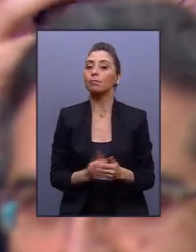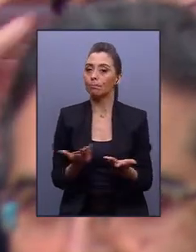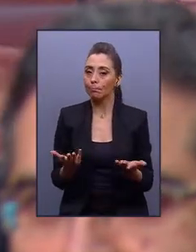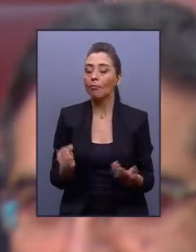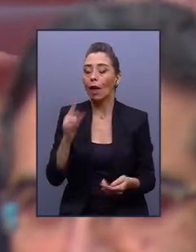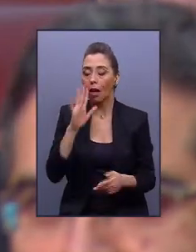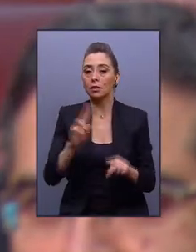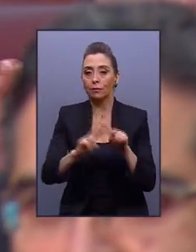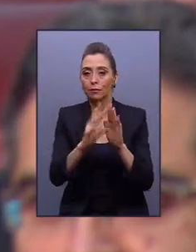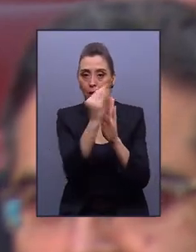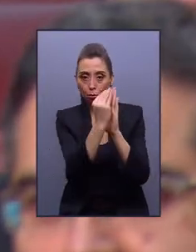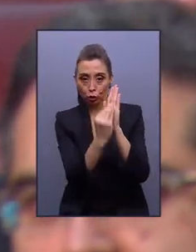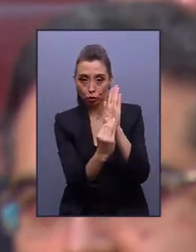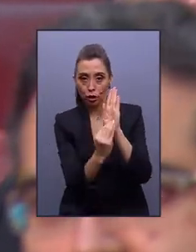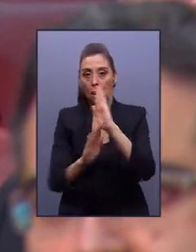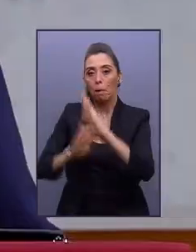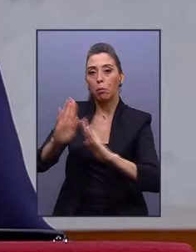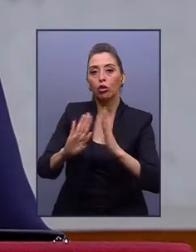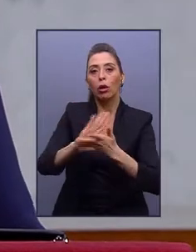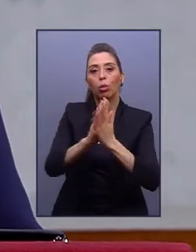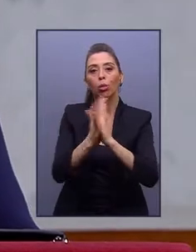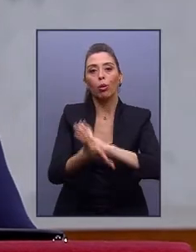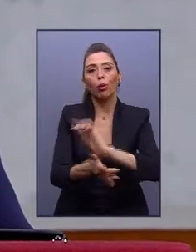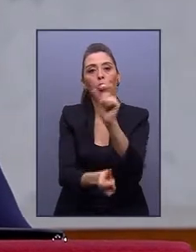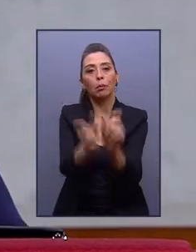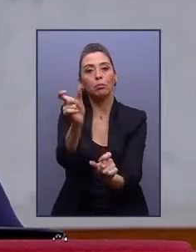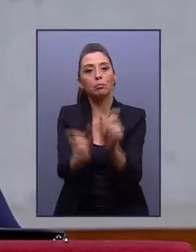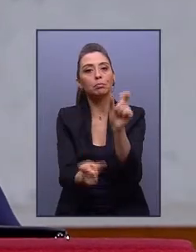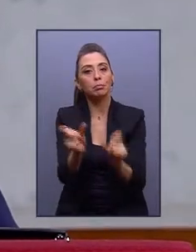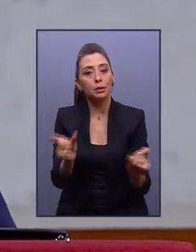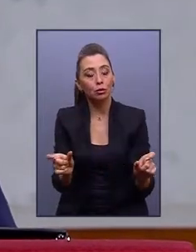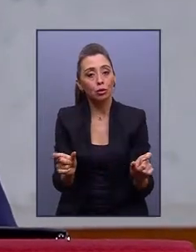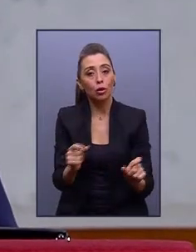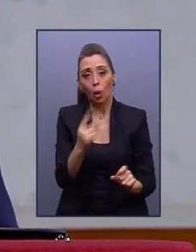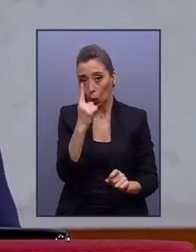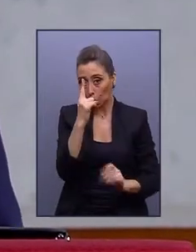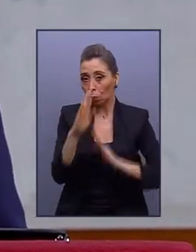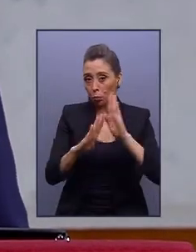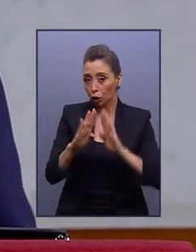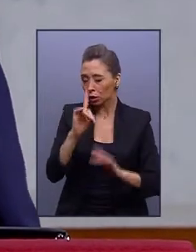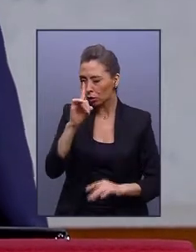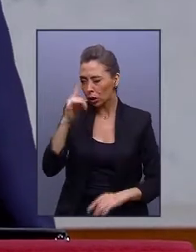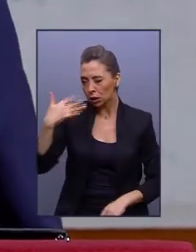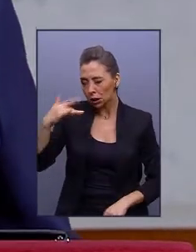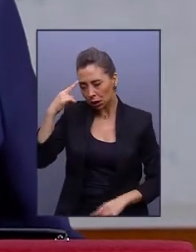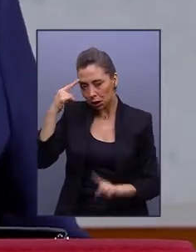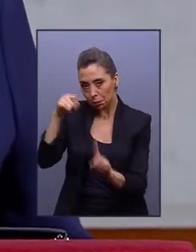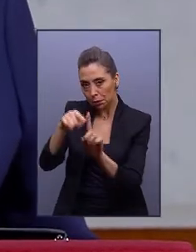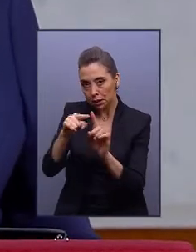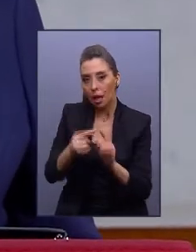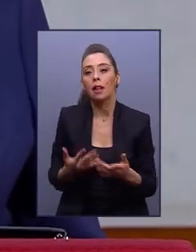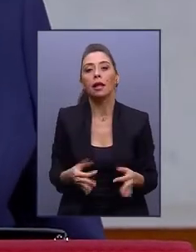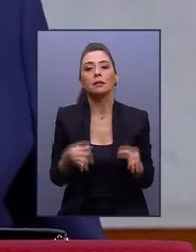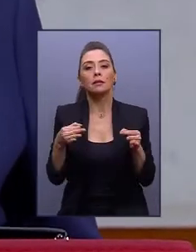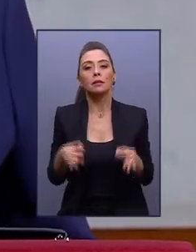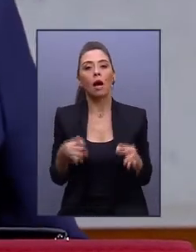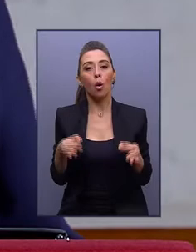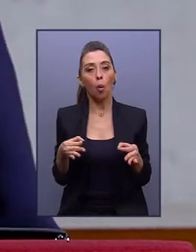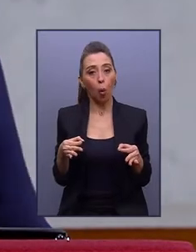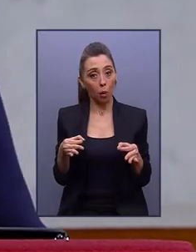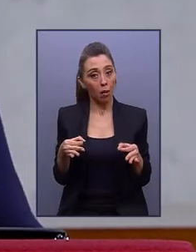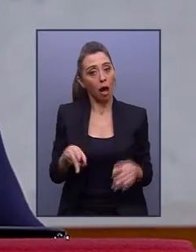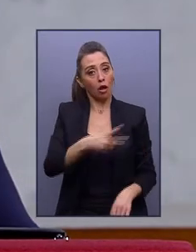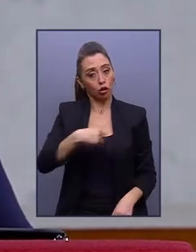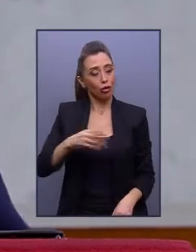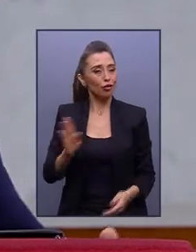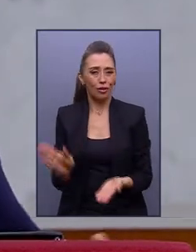Así vamos construyendo protección para todas las personas. Y hay una protección que nos importa especialmente, que es la seguridad.